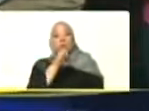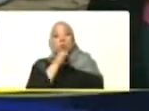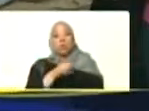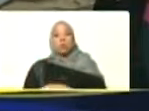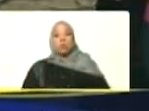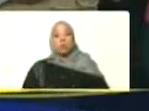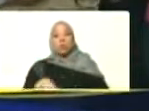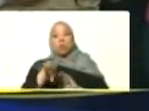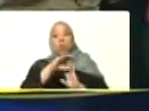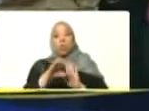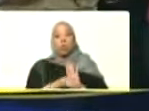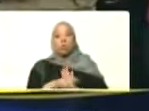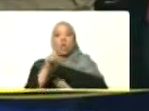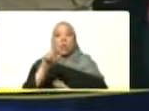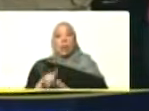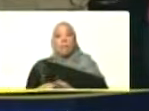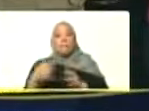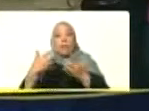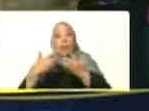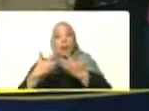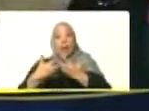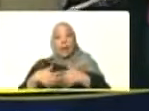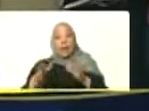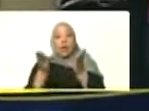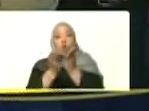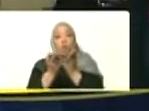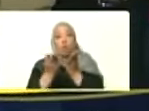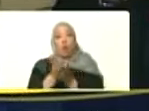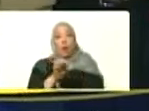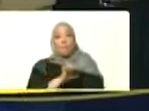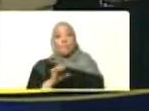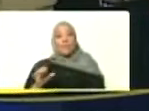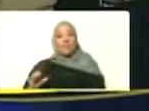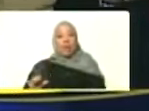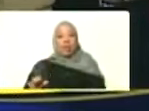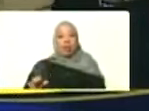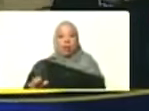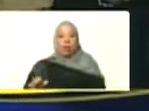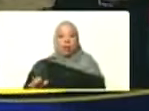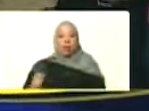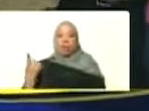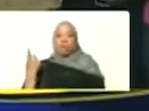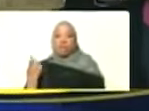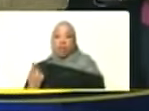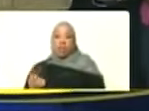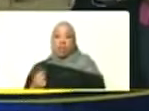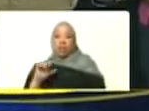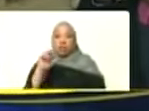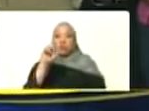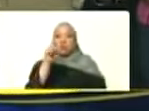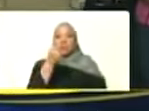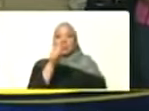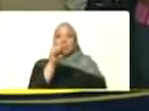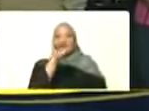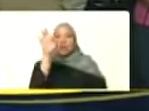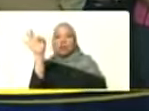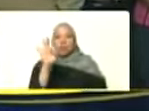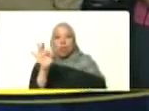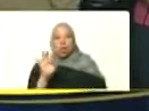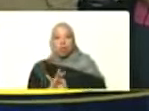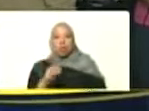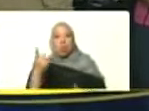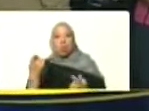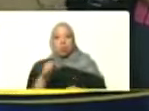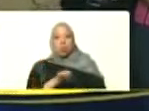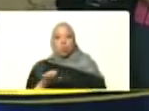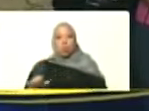incluso en colegios privados, ¿no? Tenemos Brincomiles en colegios privados y, bueno, lo que nos falta en este 10% son algunos colegios privados que todavía